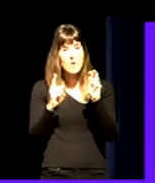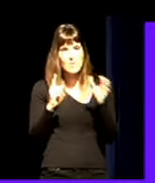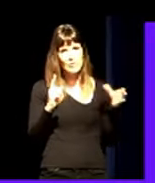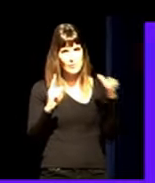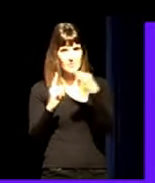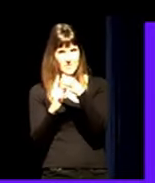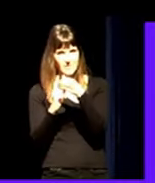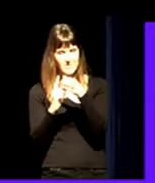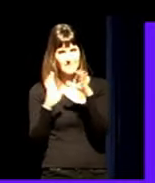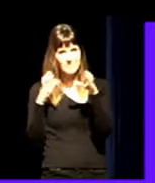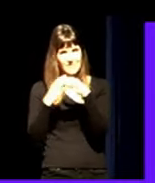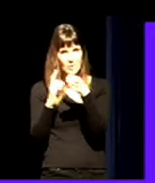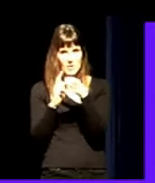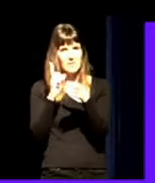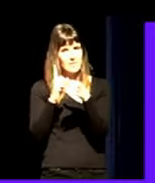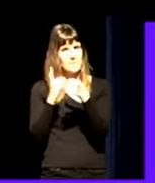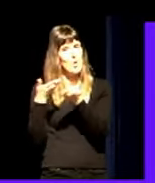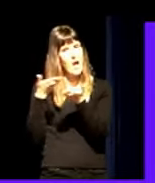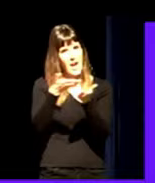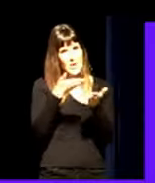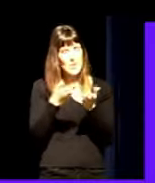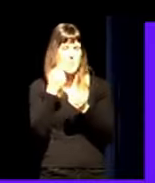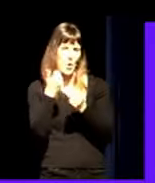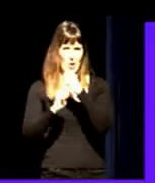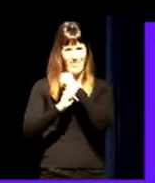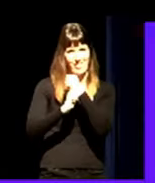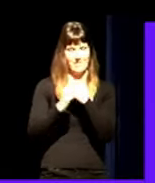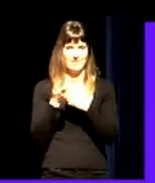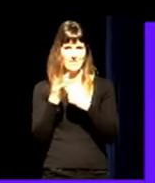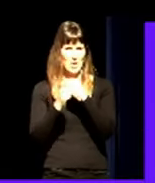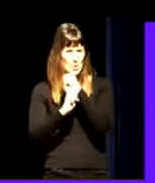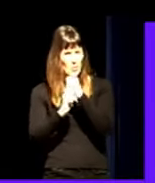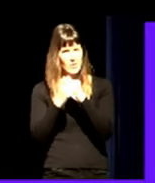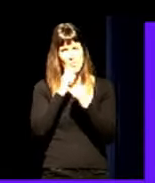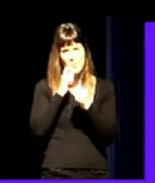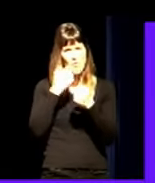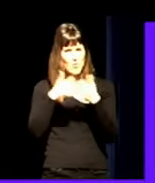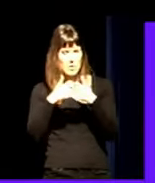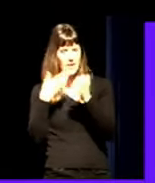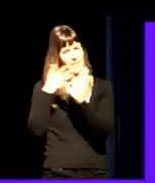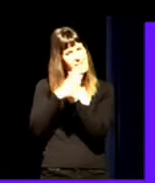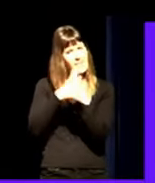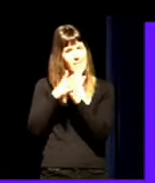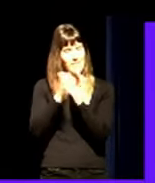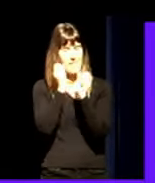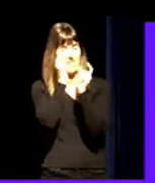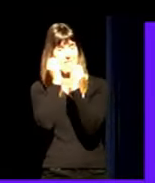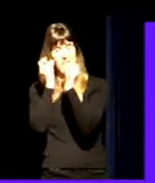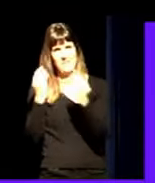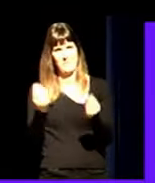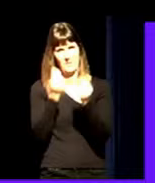incorporan nuevos al equipo a los truquillos, vamos a llamarlos, del funcionamiento de los equipos. Bien,